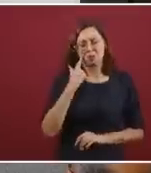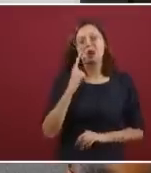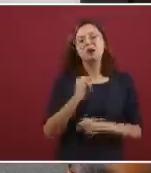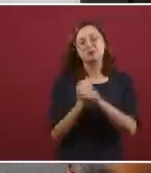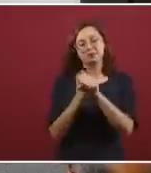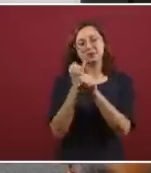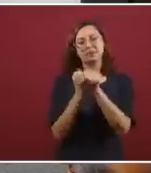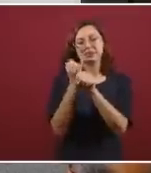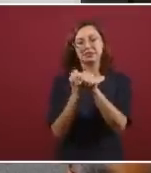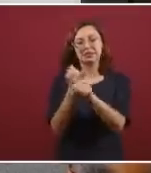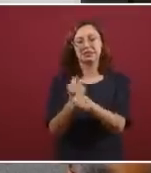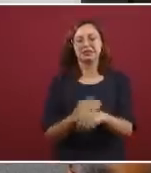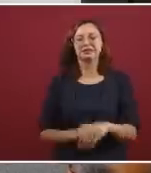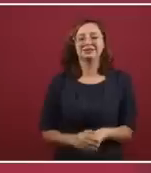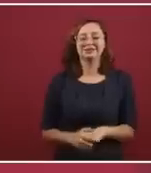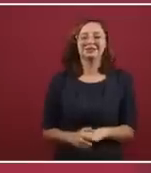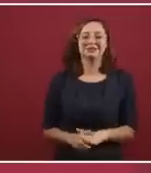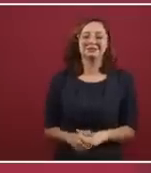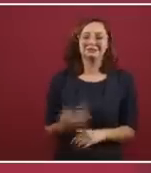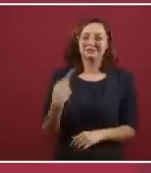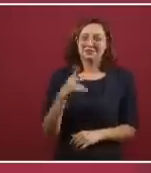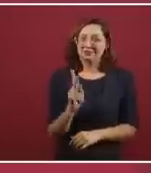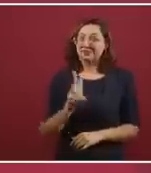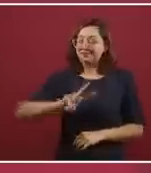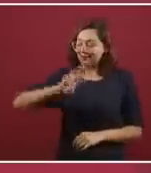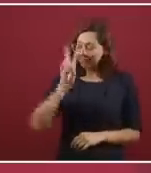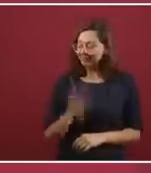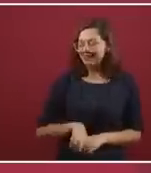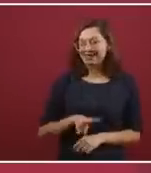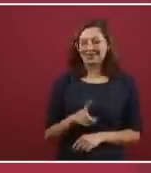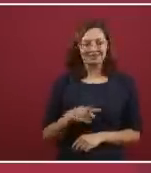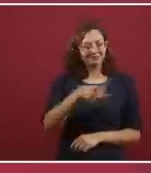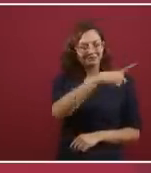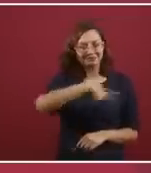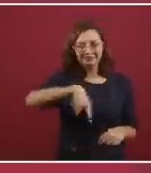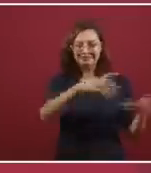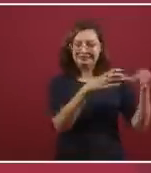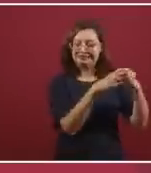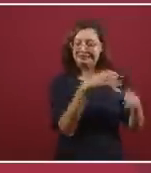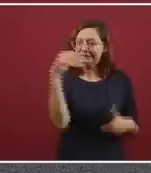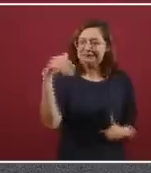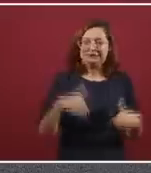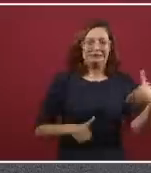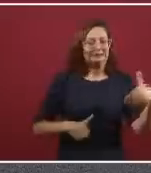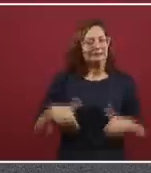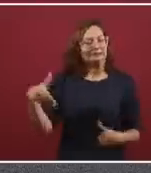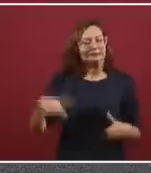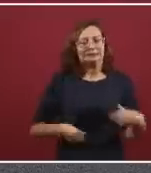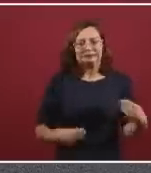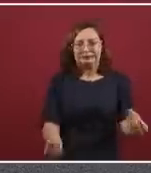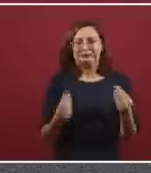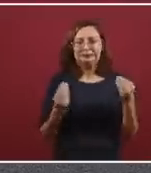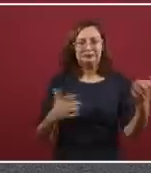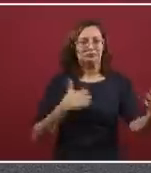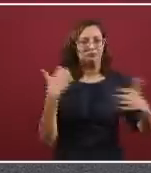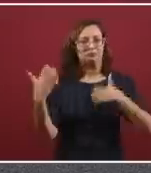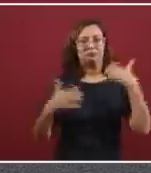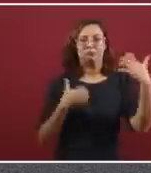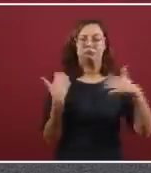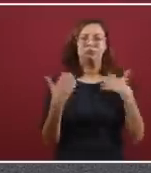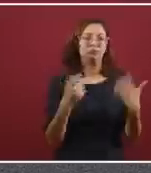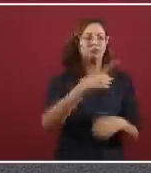o sea lo que pasa que están este muy molestos es que vendían de